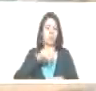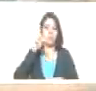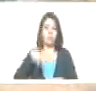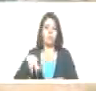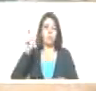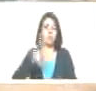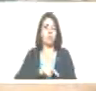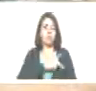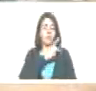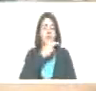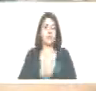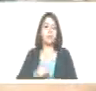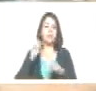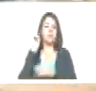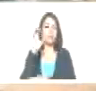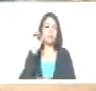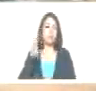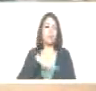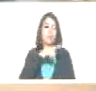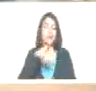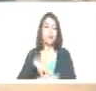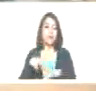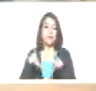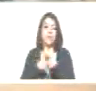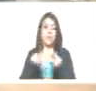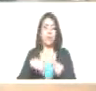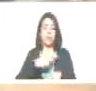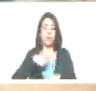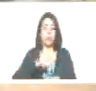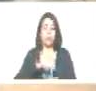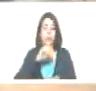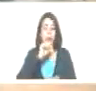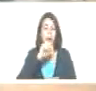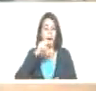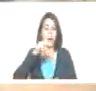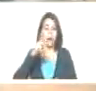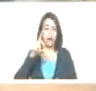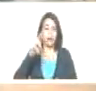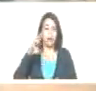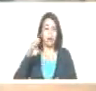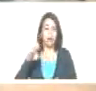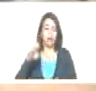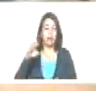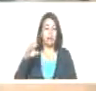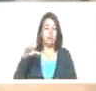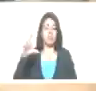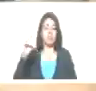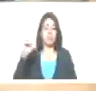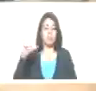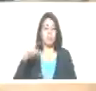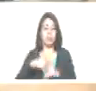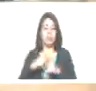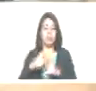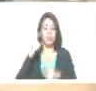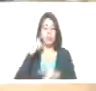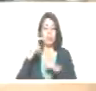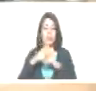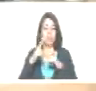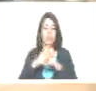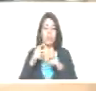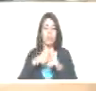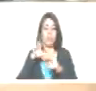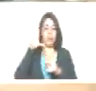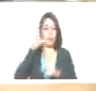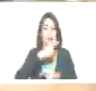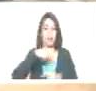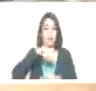fue parlamentario igual que nosotros, a nuestro Andrés Eloy Blanco, uno de los poetas más reconocidos de esta patria nuestra. Y